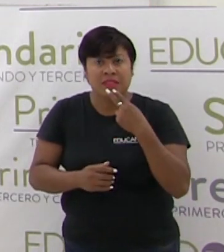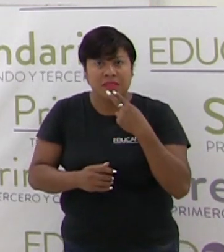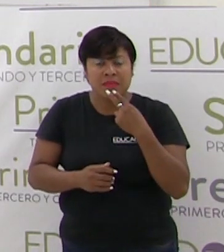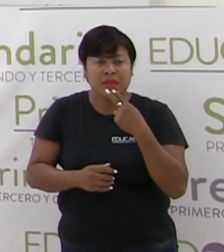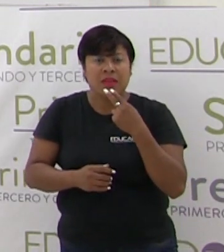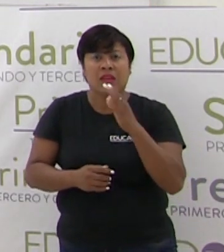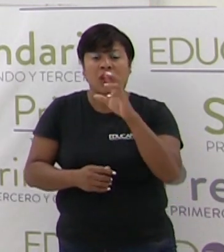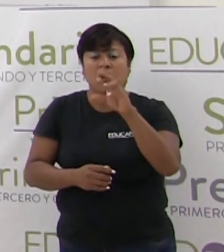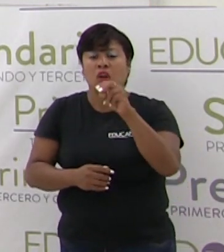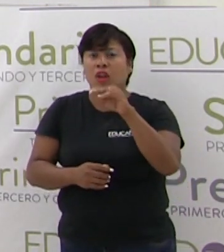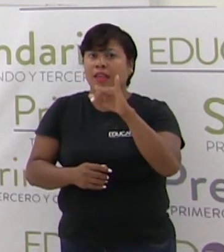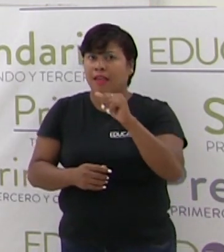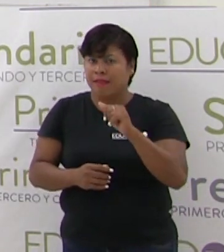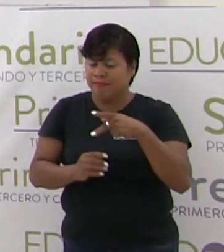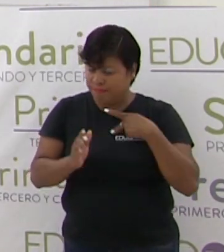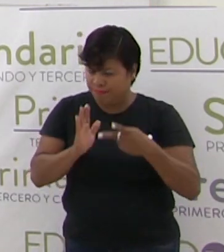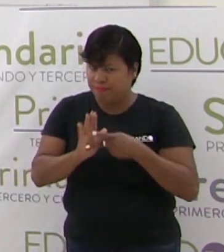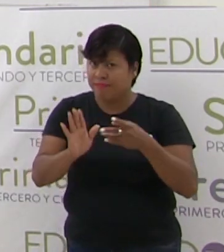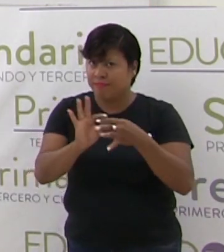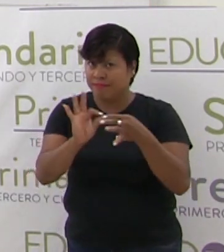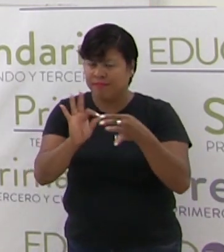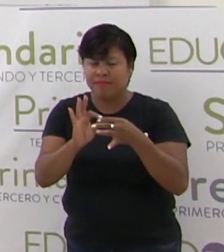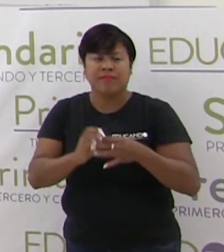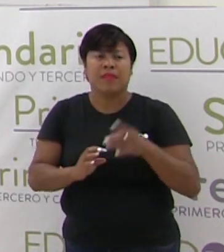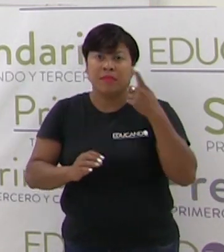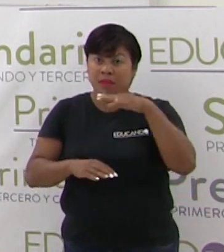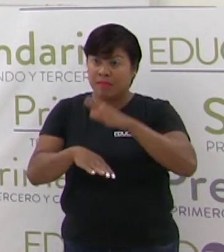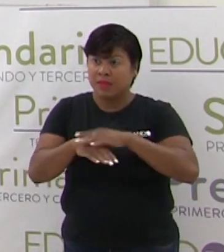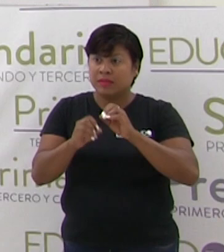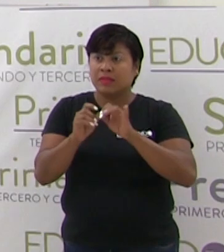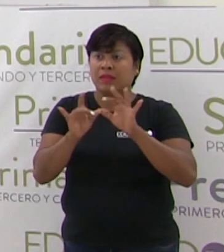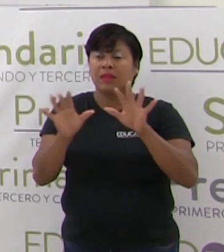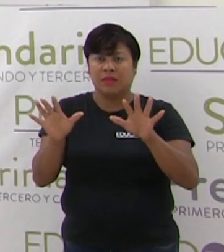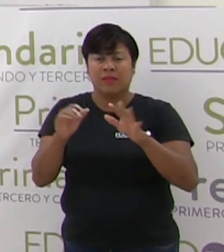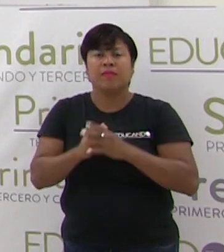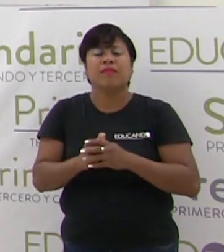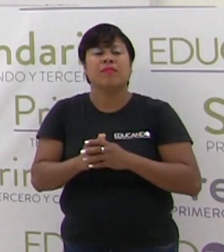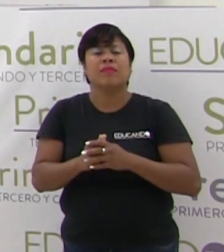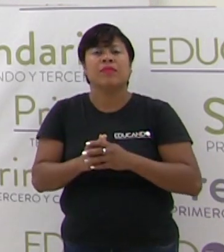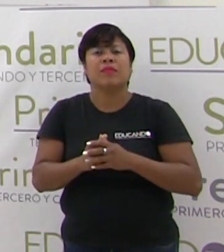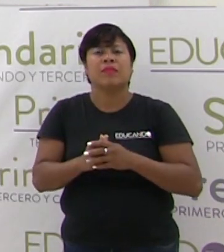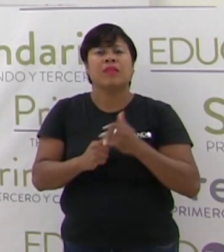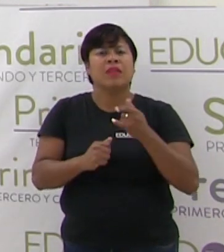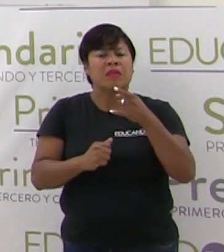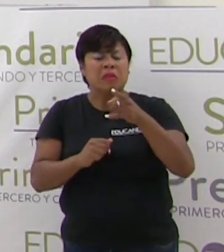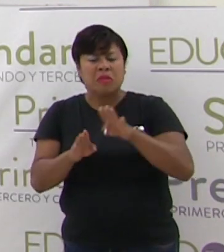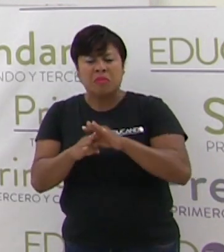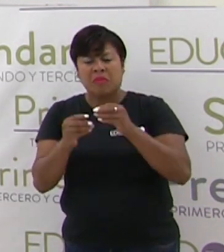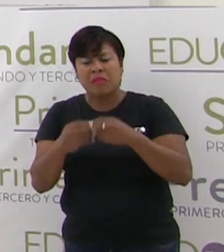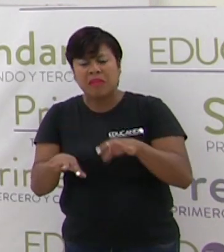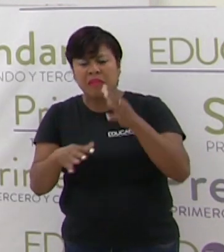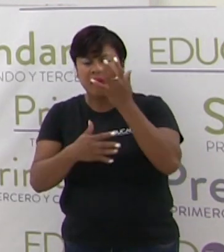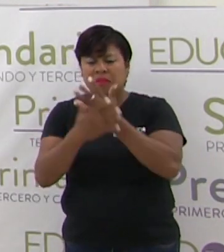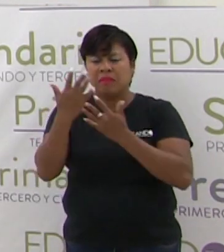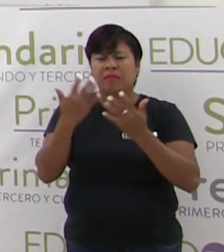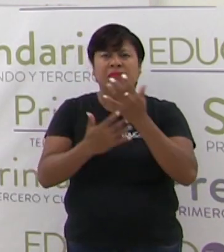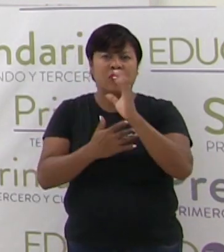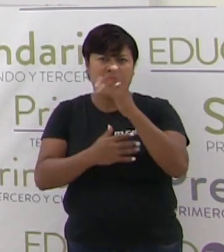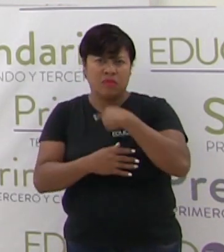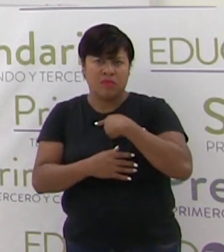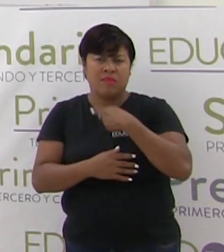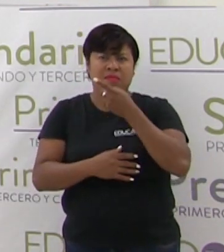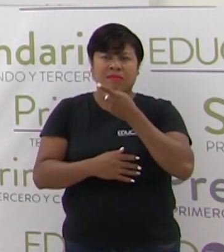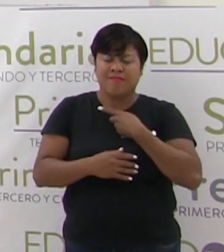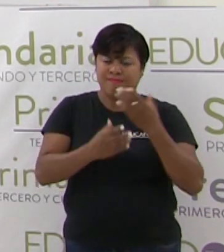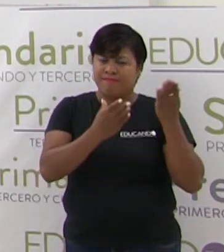sirve la crónica. Lo voy a volver a repetir para que les quede claro y no anden un poco perdidos como yo andaba cuando me